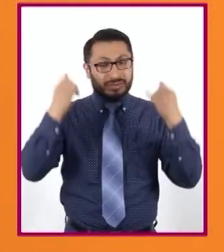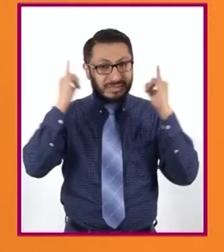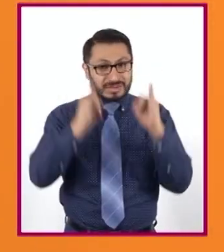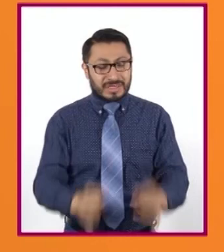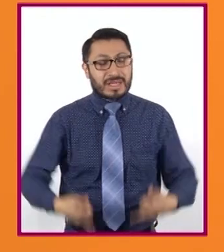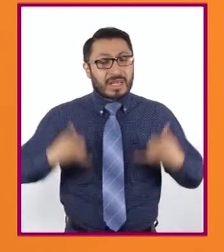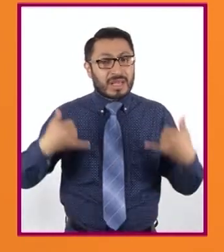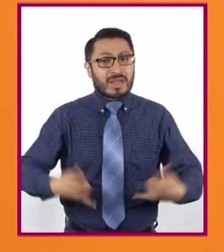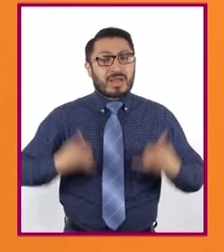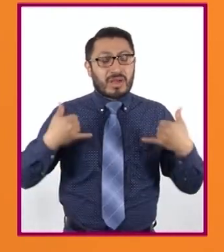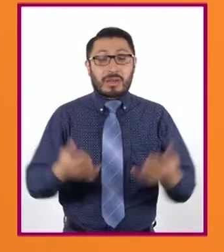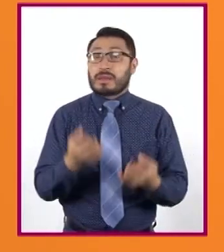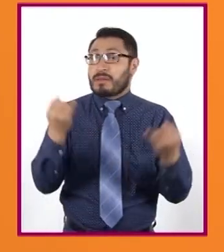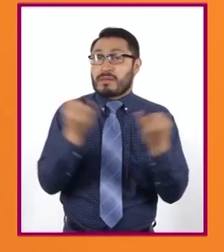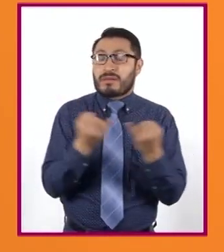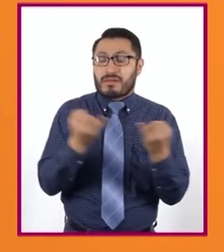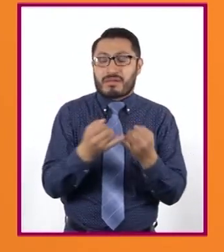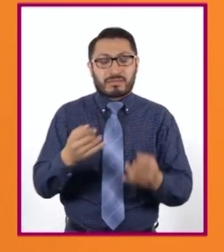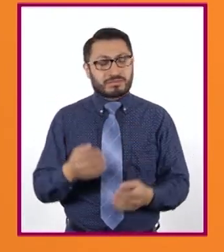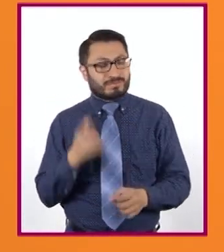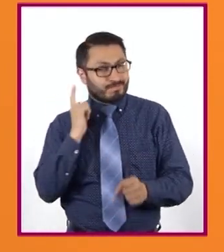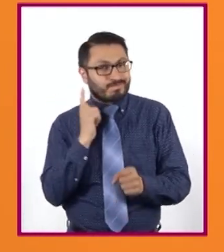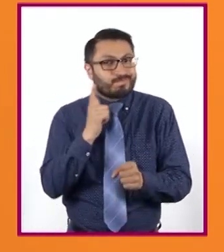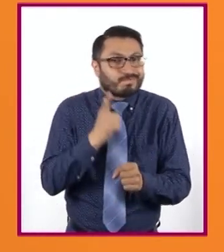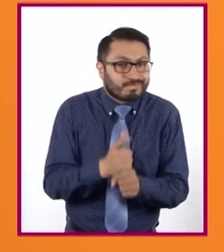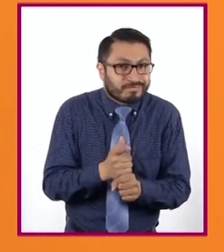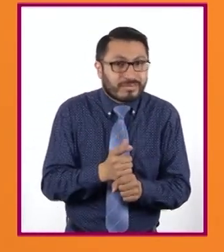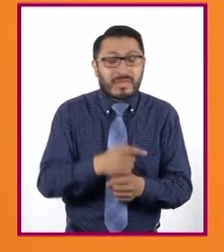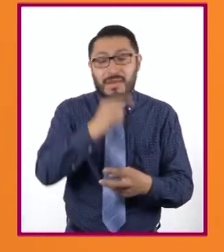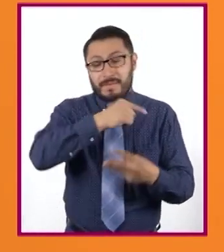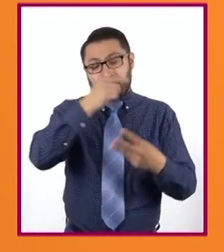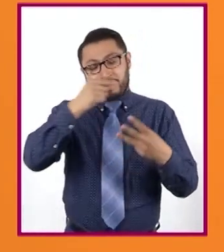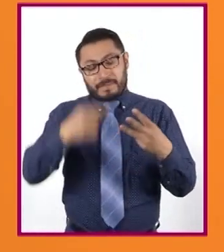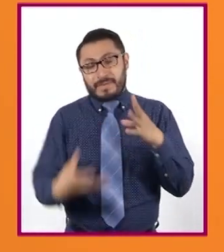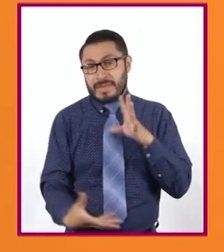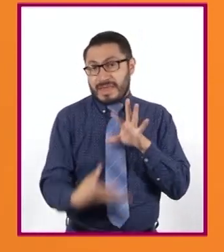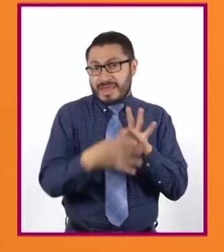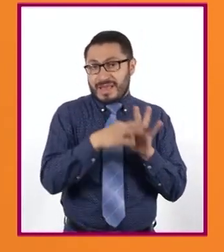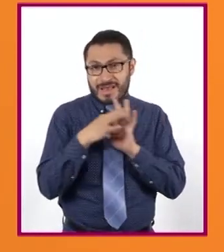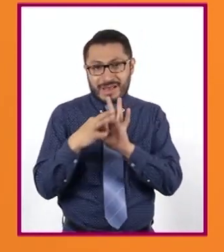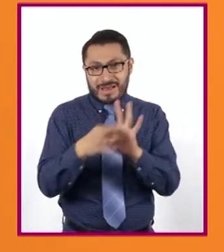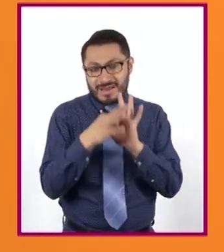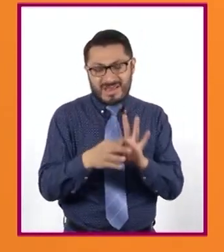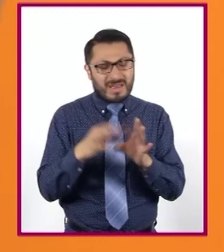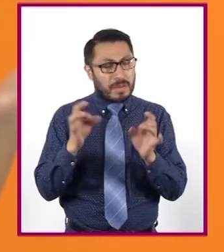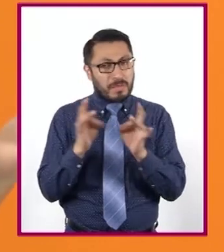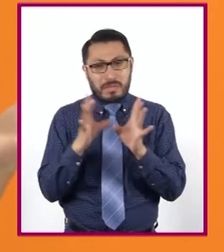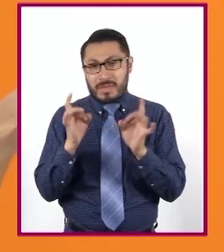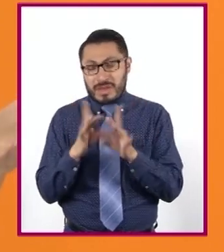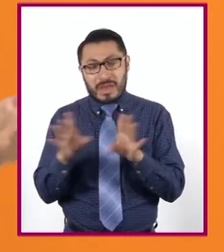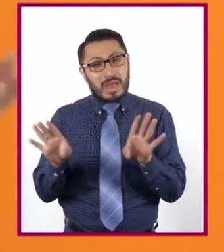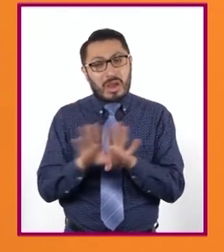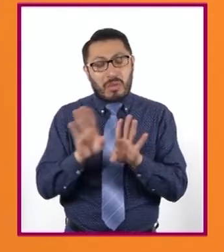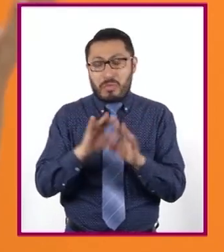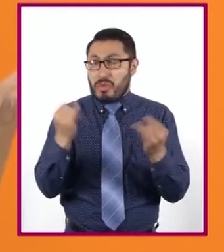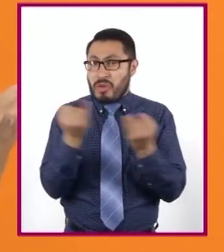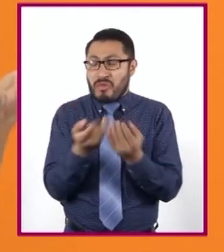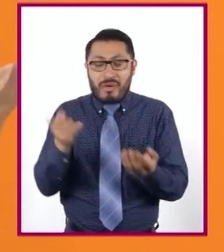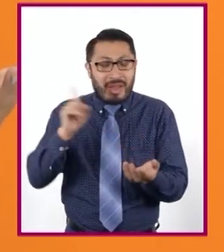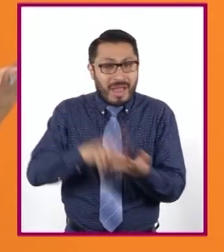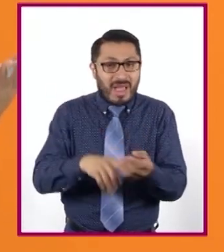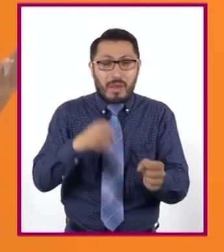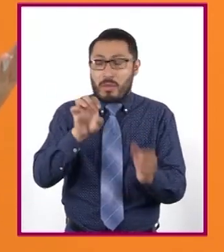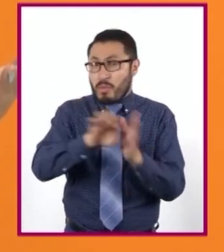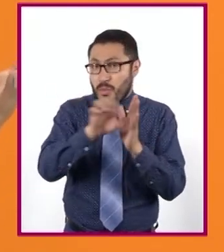adolescentes. Además, vimos cómo estos se relacionan con fenómenos que también impactan, como la